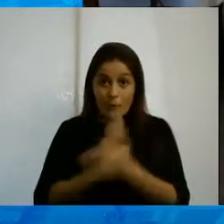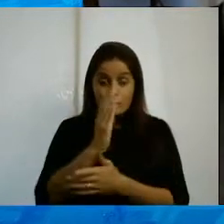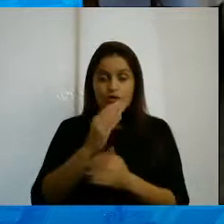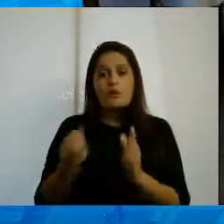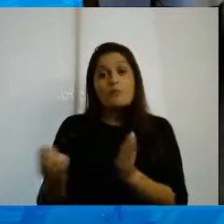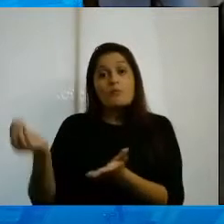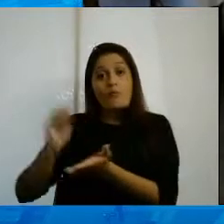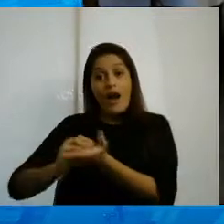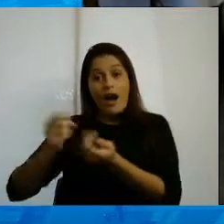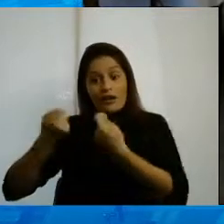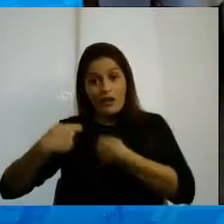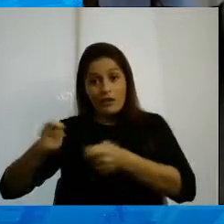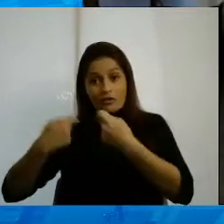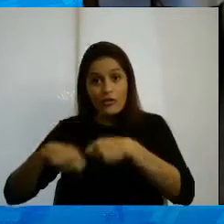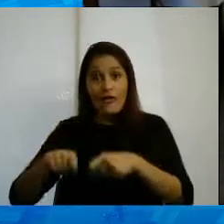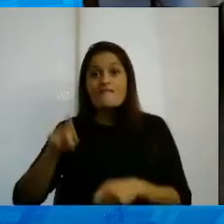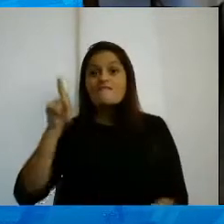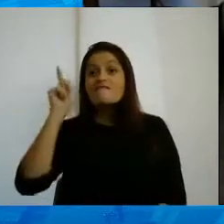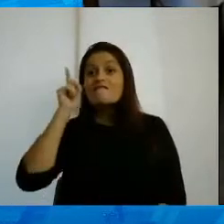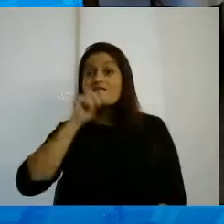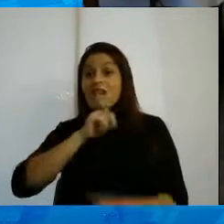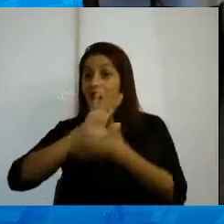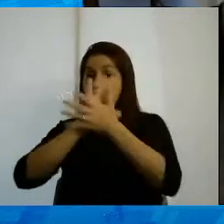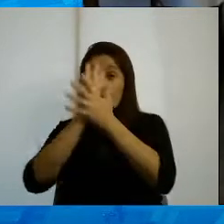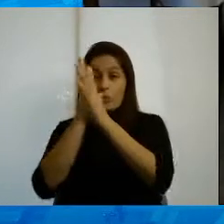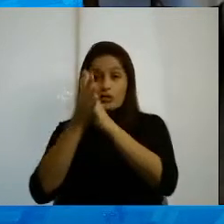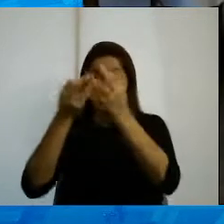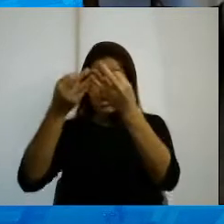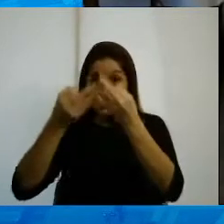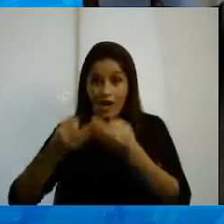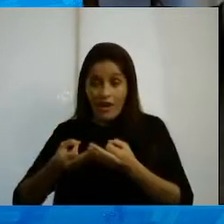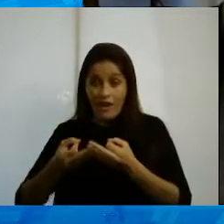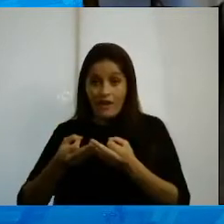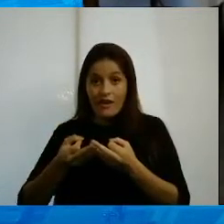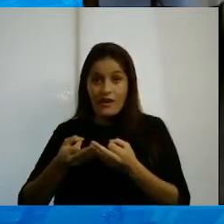presupuestado, el resultado financiero completo, ¿cierto?